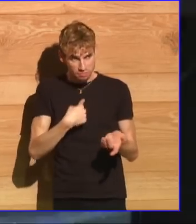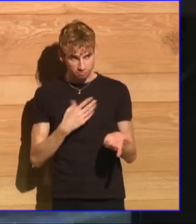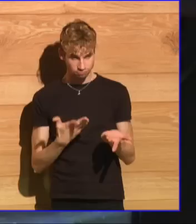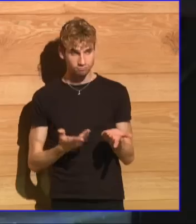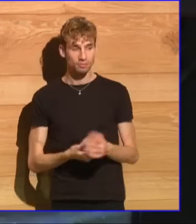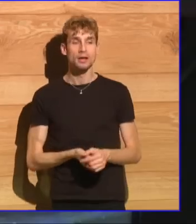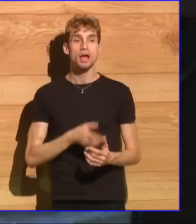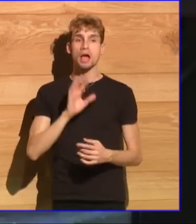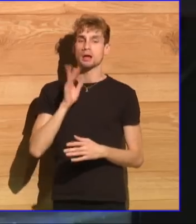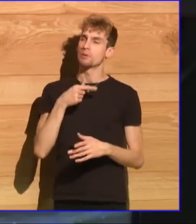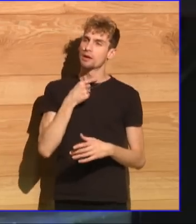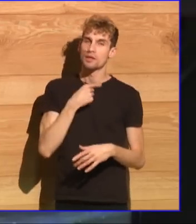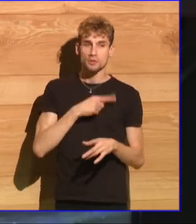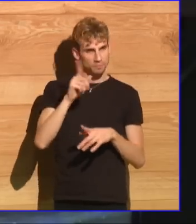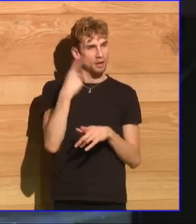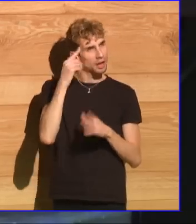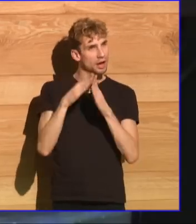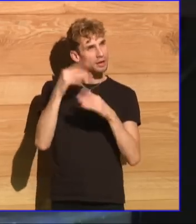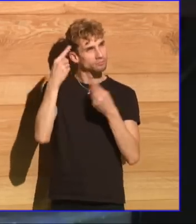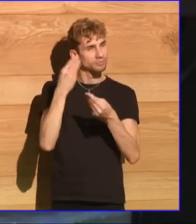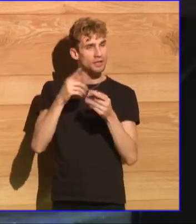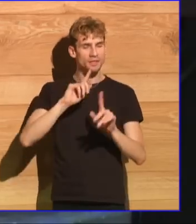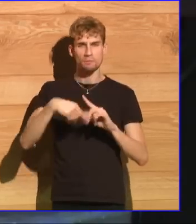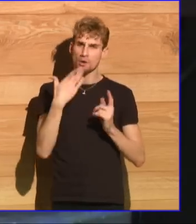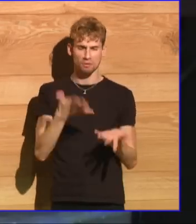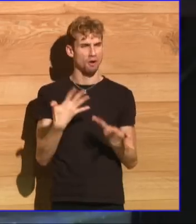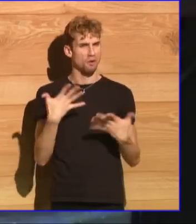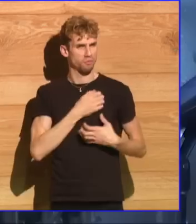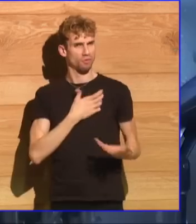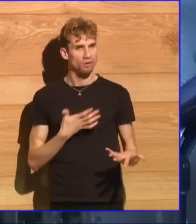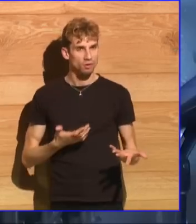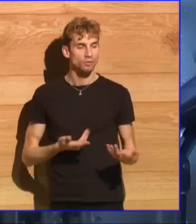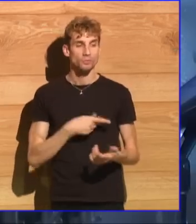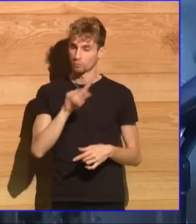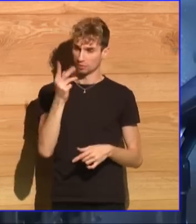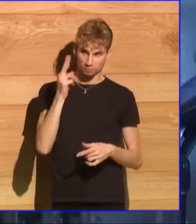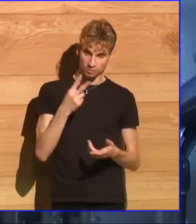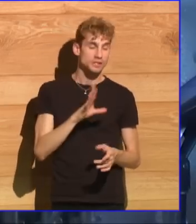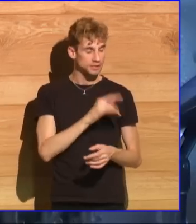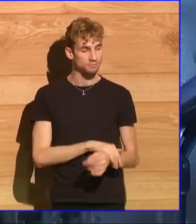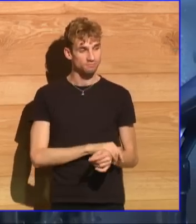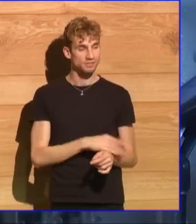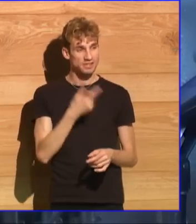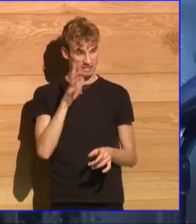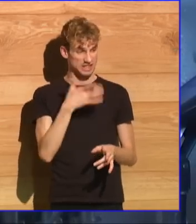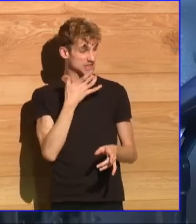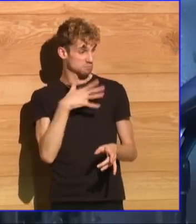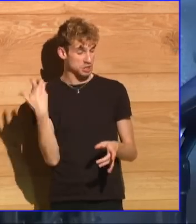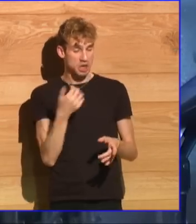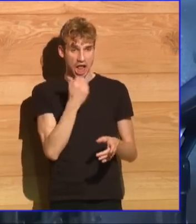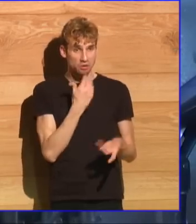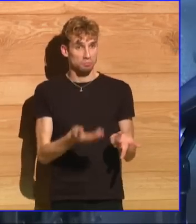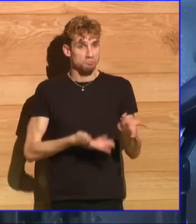gracioso pensado en casa y luego es muy irritante para Claro, el oyente. es súper indignante. ¿Te has fijado, no? Si te estamos Sí, molestando, sí, Juan, sí. con lo que sea, yo